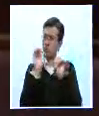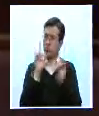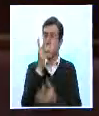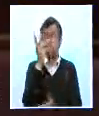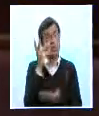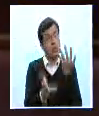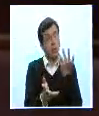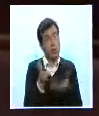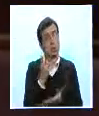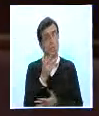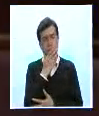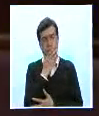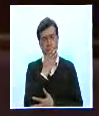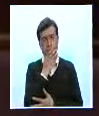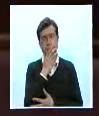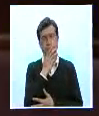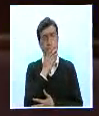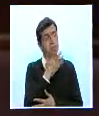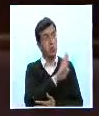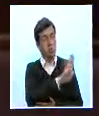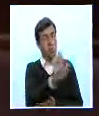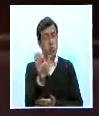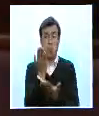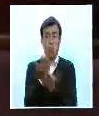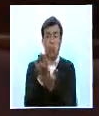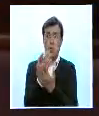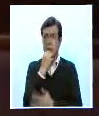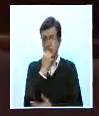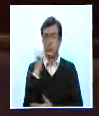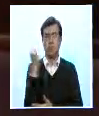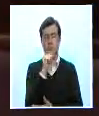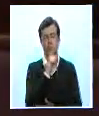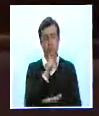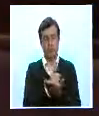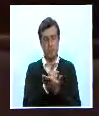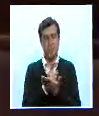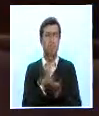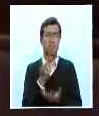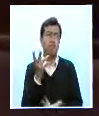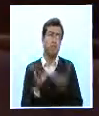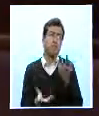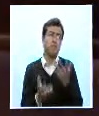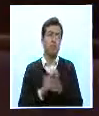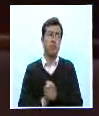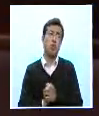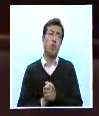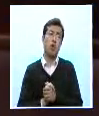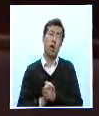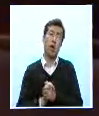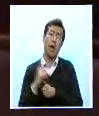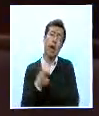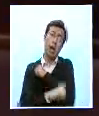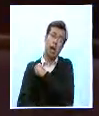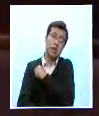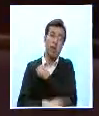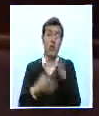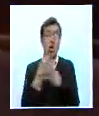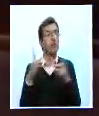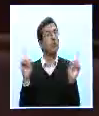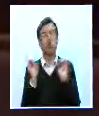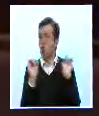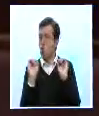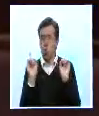probable que nosotros acogemos esas propuestas y establezcamos como una contravención delito pero sin una